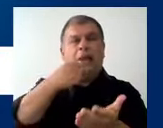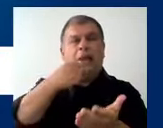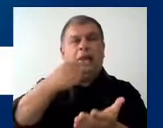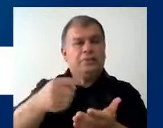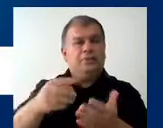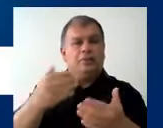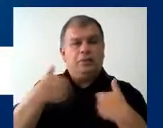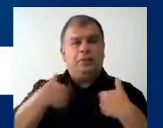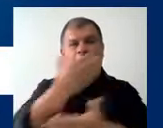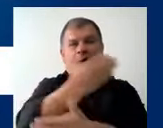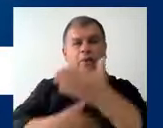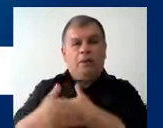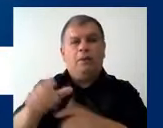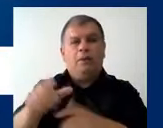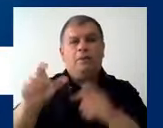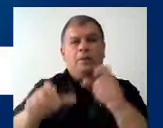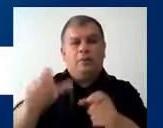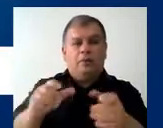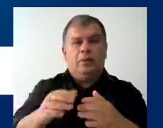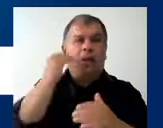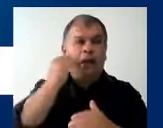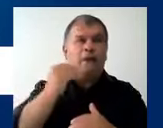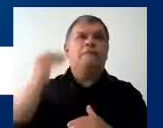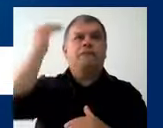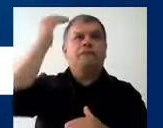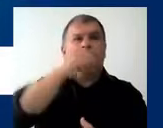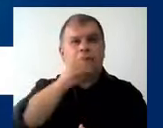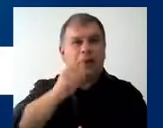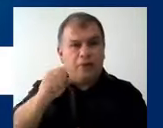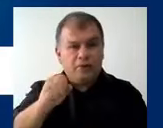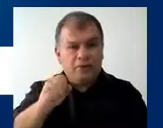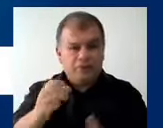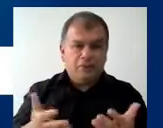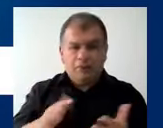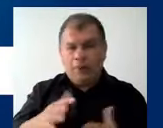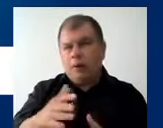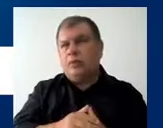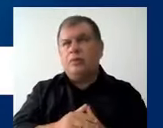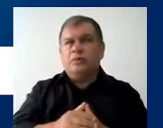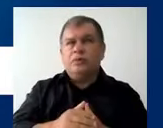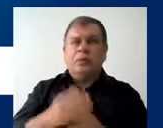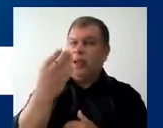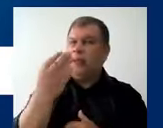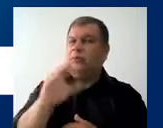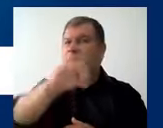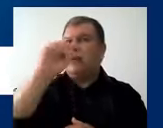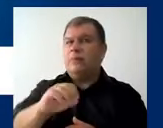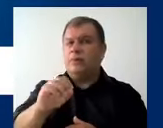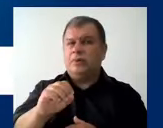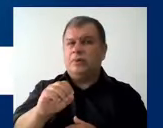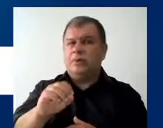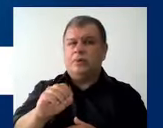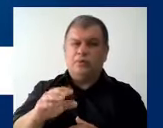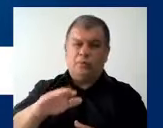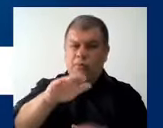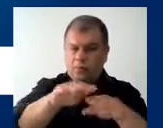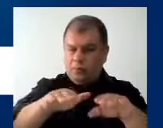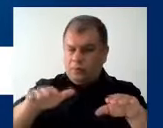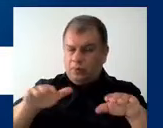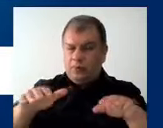discapacidad son personas adultas mayores, y aproximadamente el 14% son